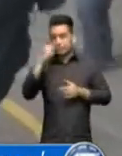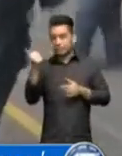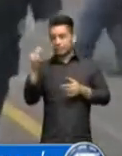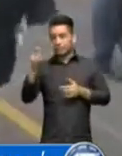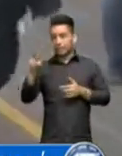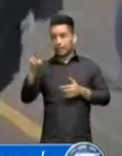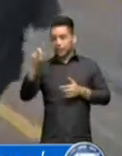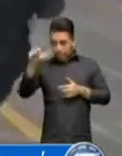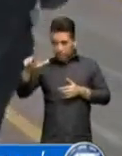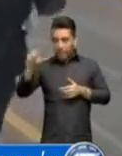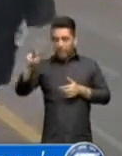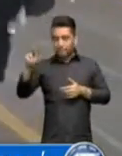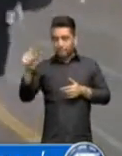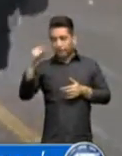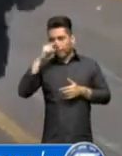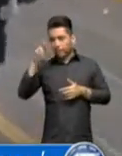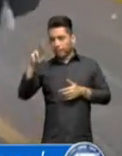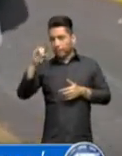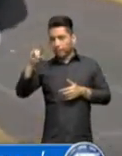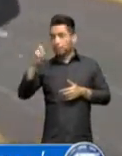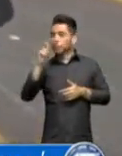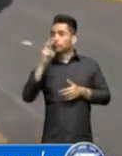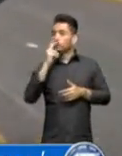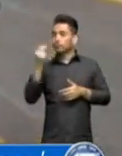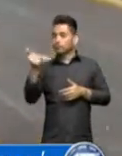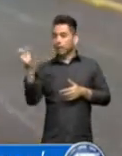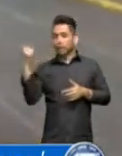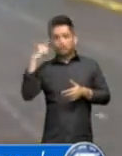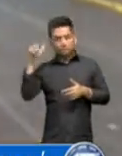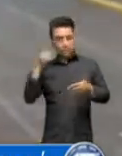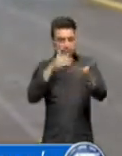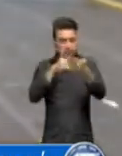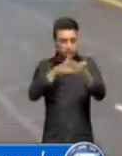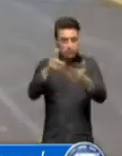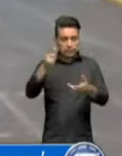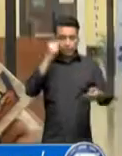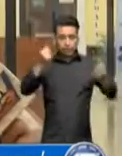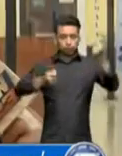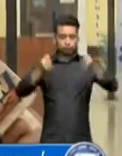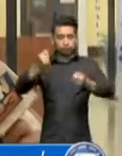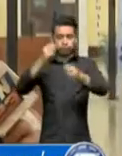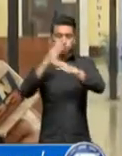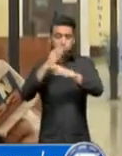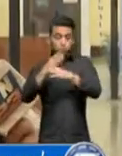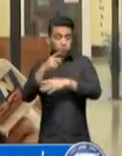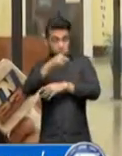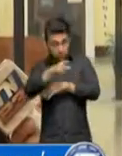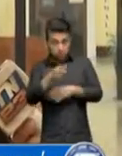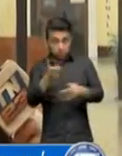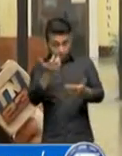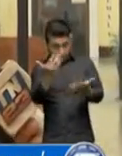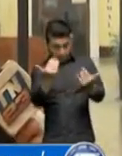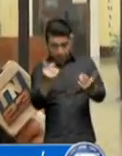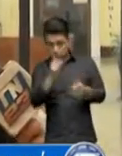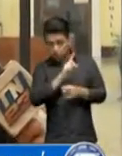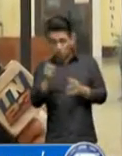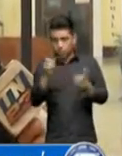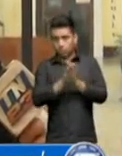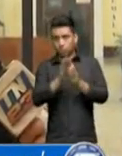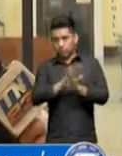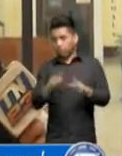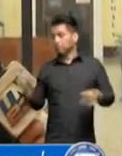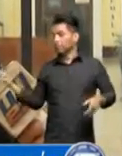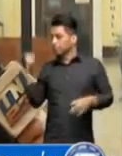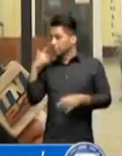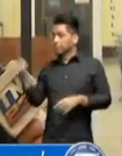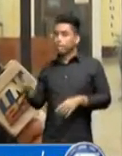y propietarios del transporte público a cambio de no atentar contra su vida. Este día, 25 diligencias de allanamiento,